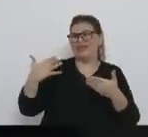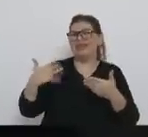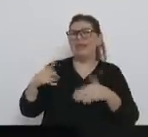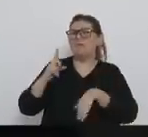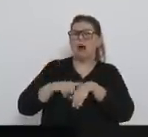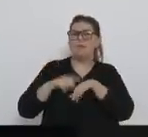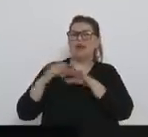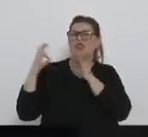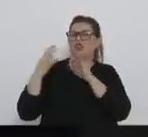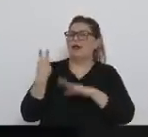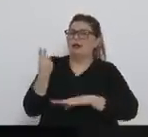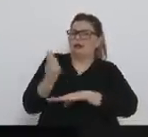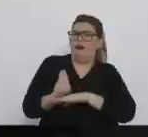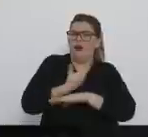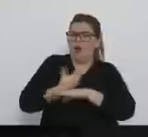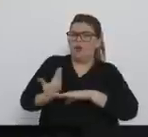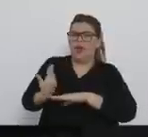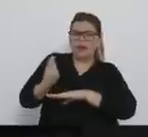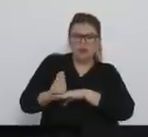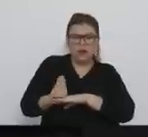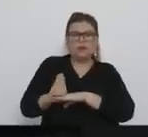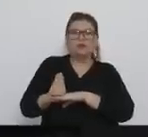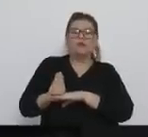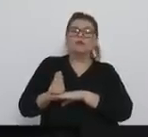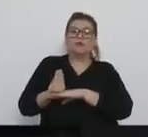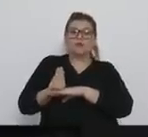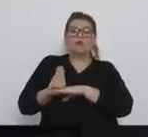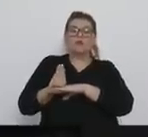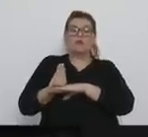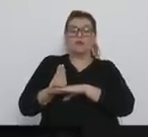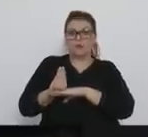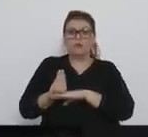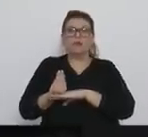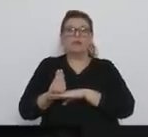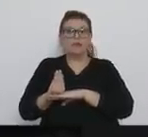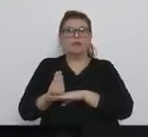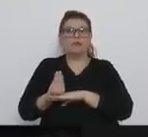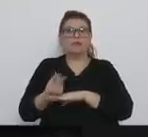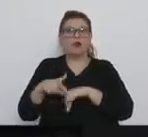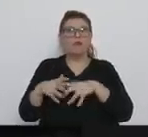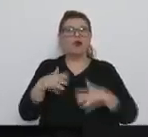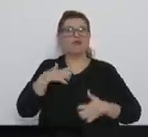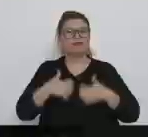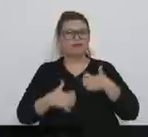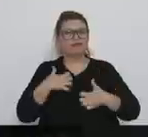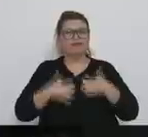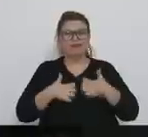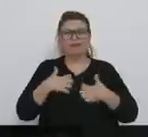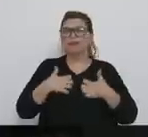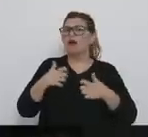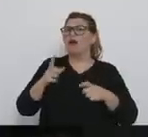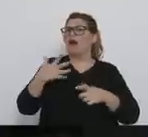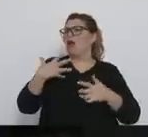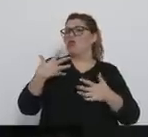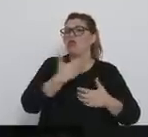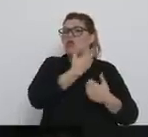asumieron desde que han asumido ante la impotencia por no de no gobernar de